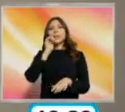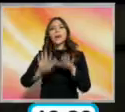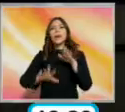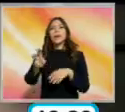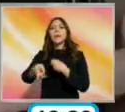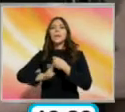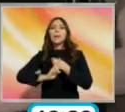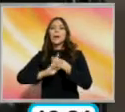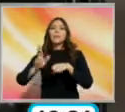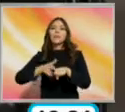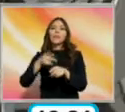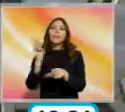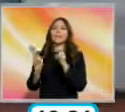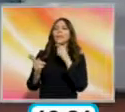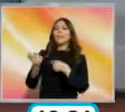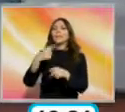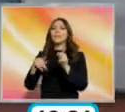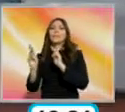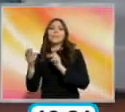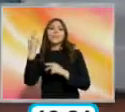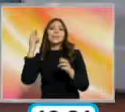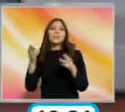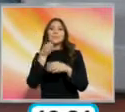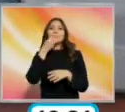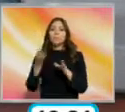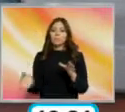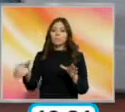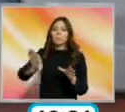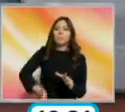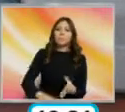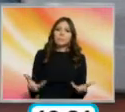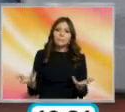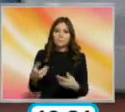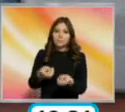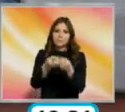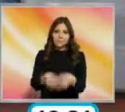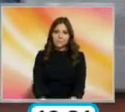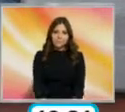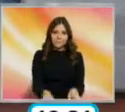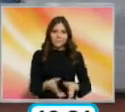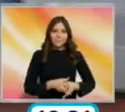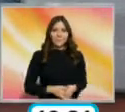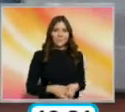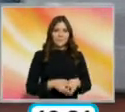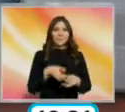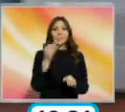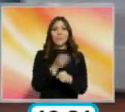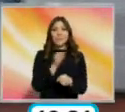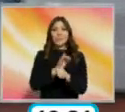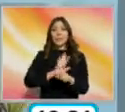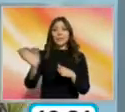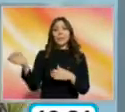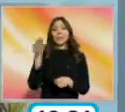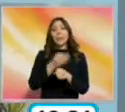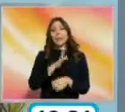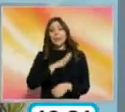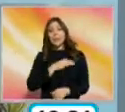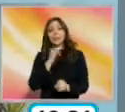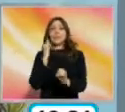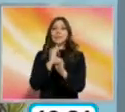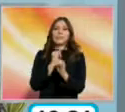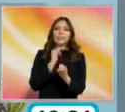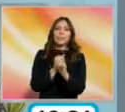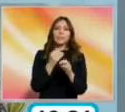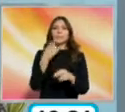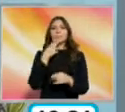disco duro mientras platicabas. ¡Qué buena rola! Y se acabó. Y ahí se acababa la tu fiesta. colección de 10 millones. Exactamente, ahora con la llegada de Internet y con el